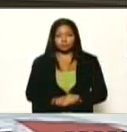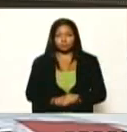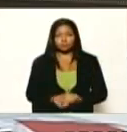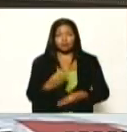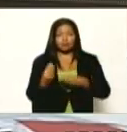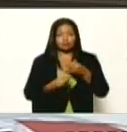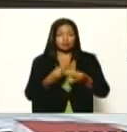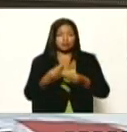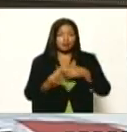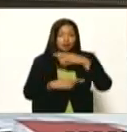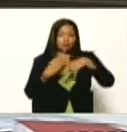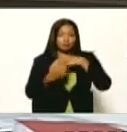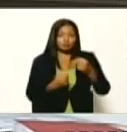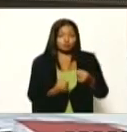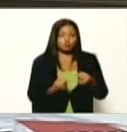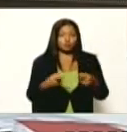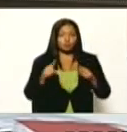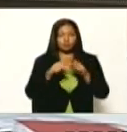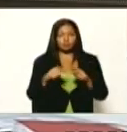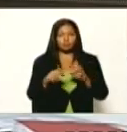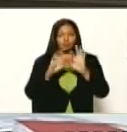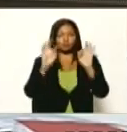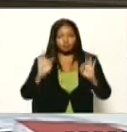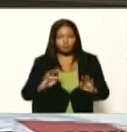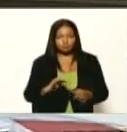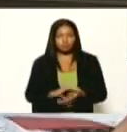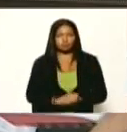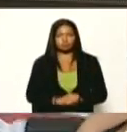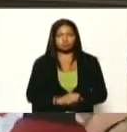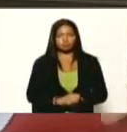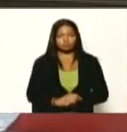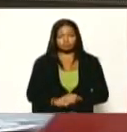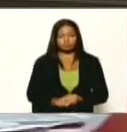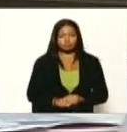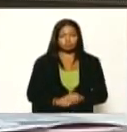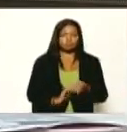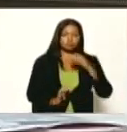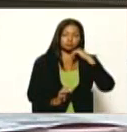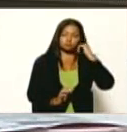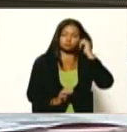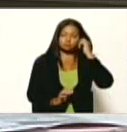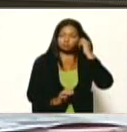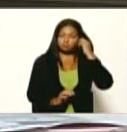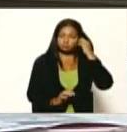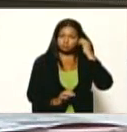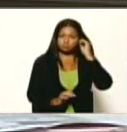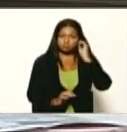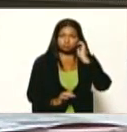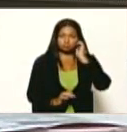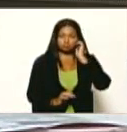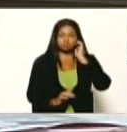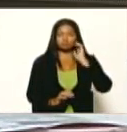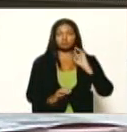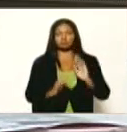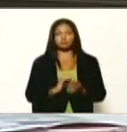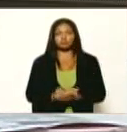pues una gran dinámica. Y ahí tenemos, presidente, usted dijo de vanguardia, pero esa es la gente